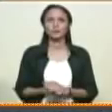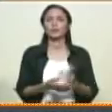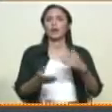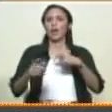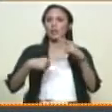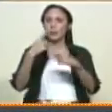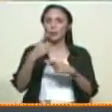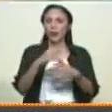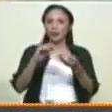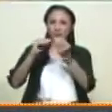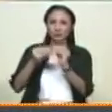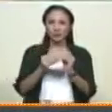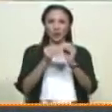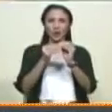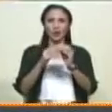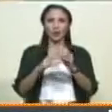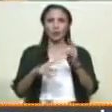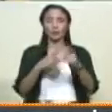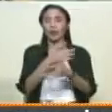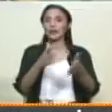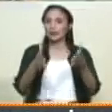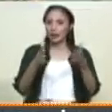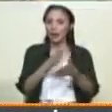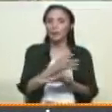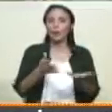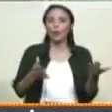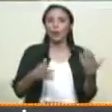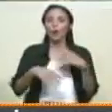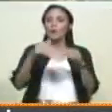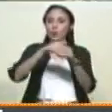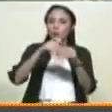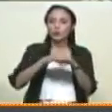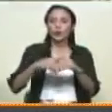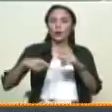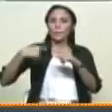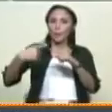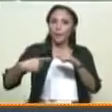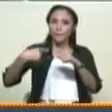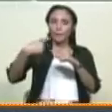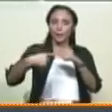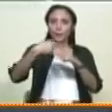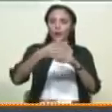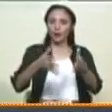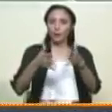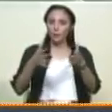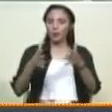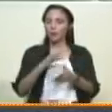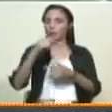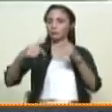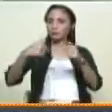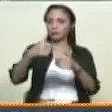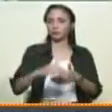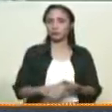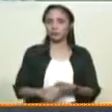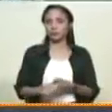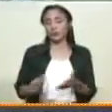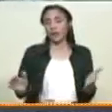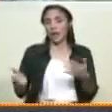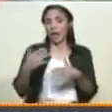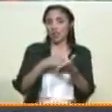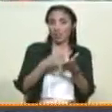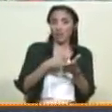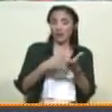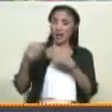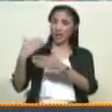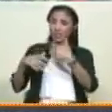enmienda. Se ganó la enmienda. Y ellos con sus intentos desestabilizadores, pero ya no había un gobierno débil, sino un